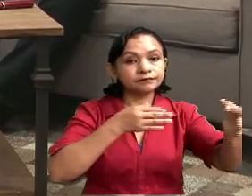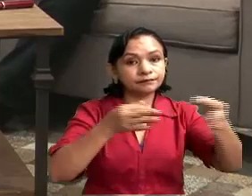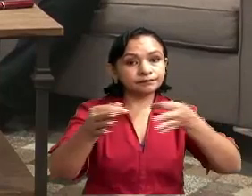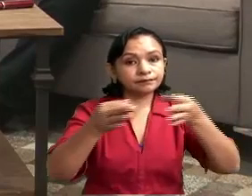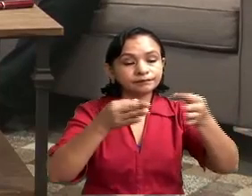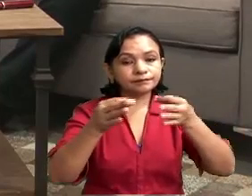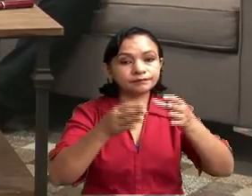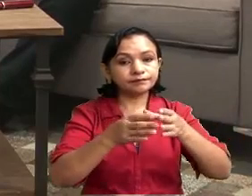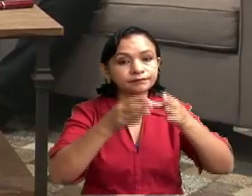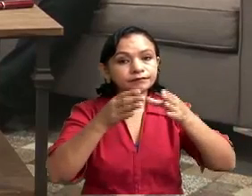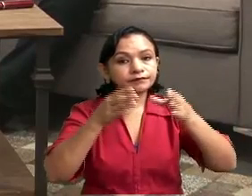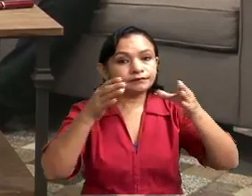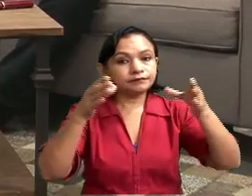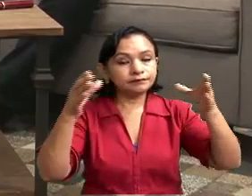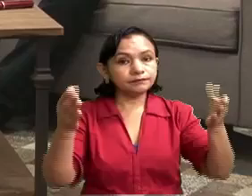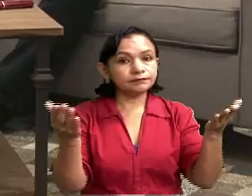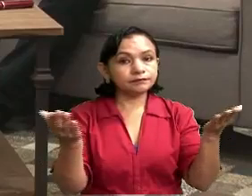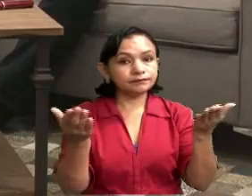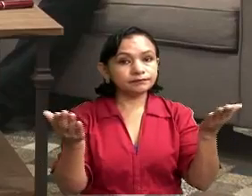el crecimiento